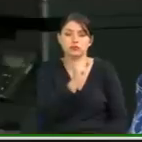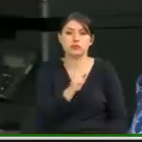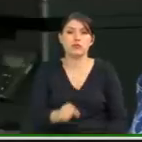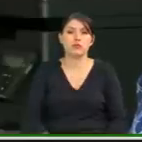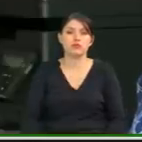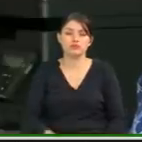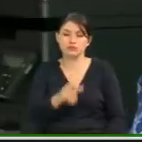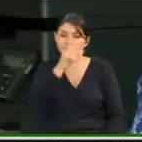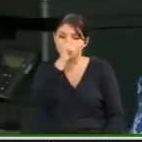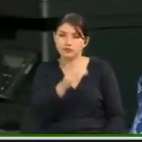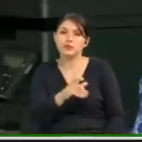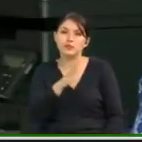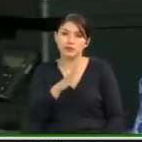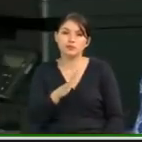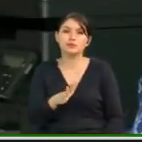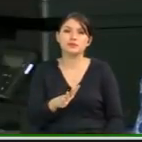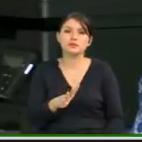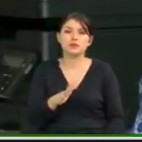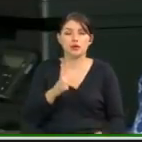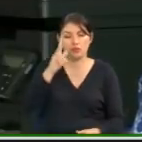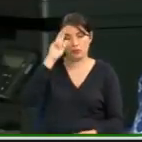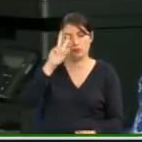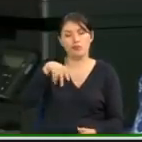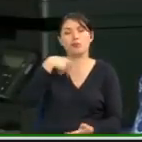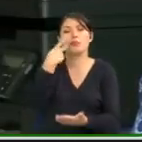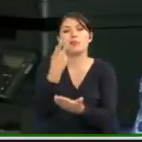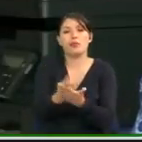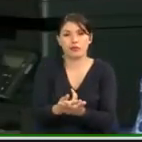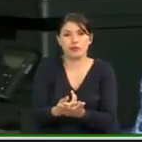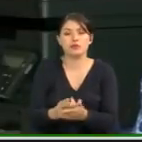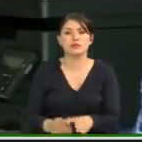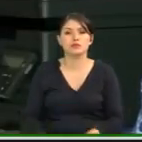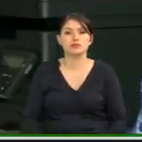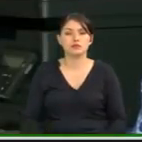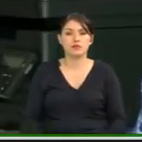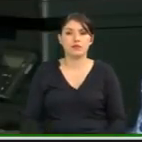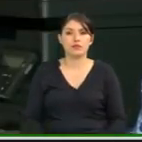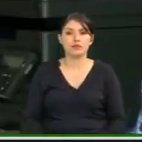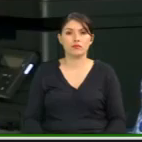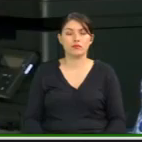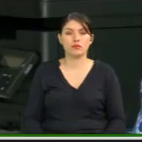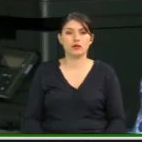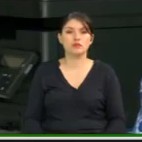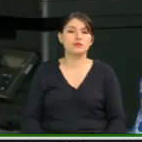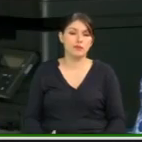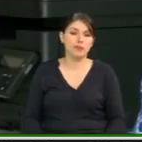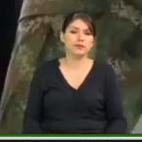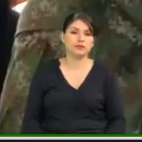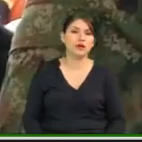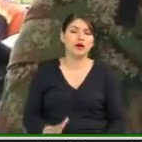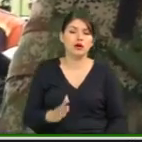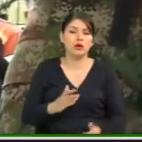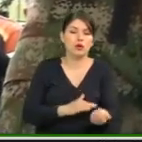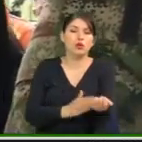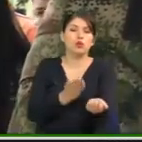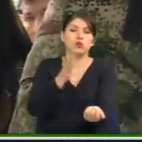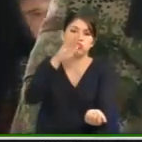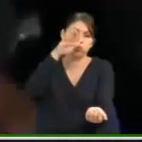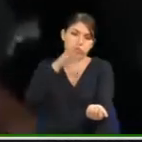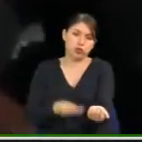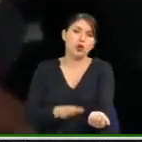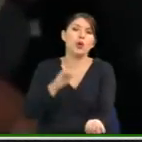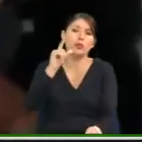Él presentó un síncope, que es como un desmayo, y pues la saturación se bajó un poco, por eso